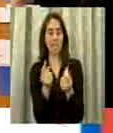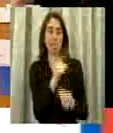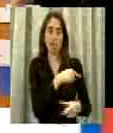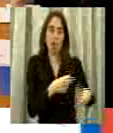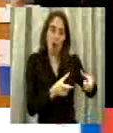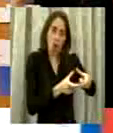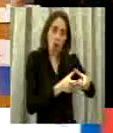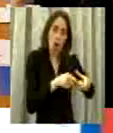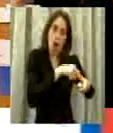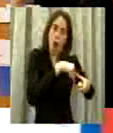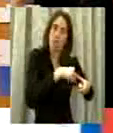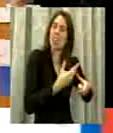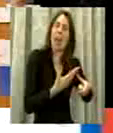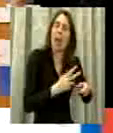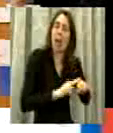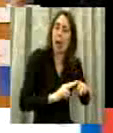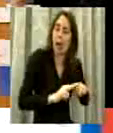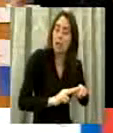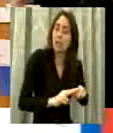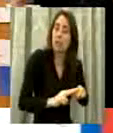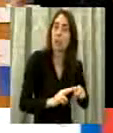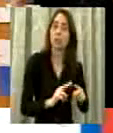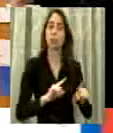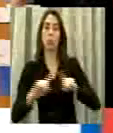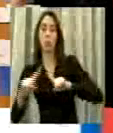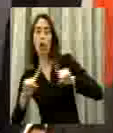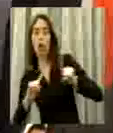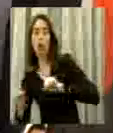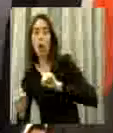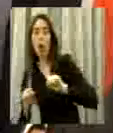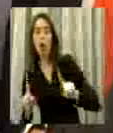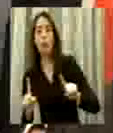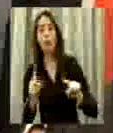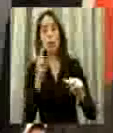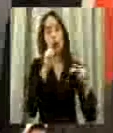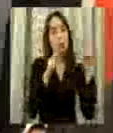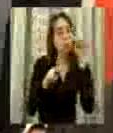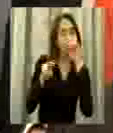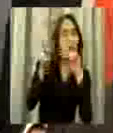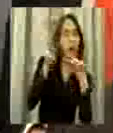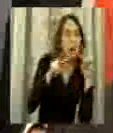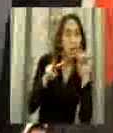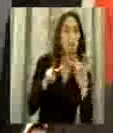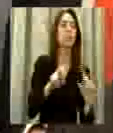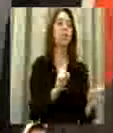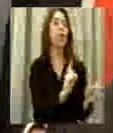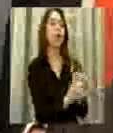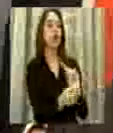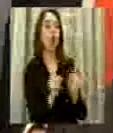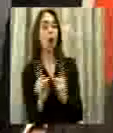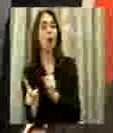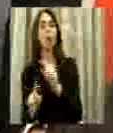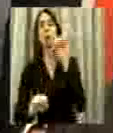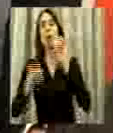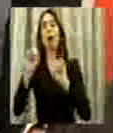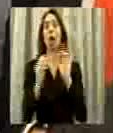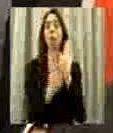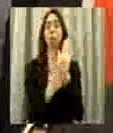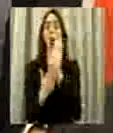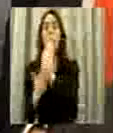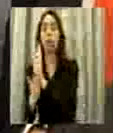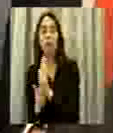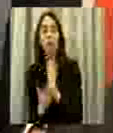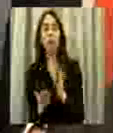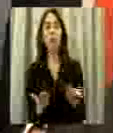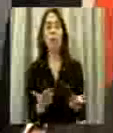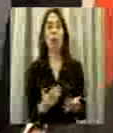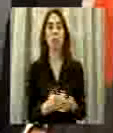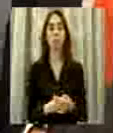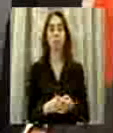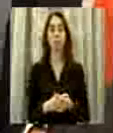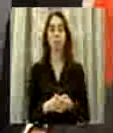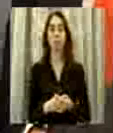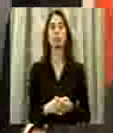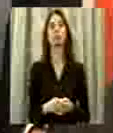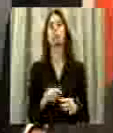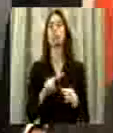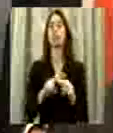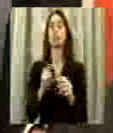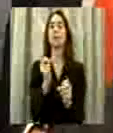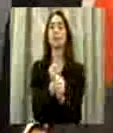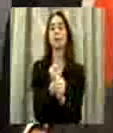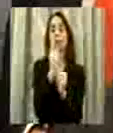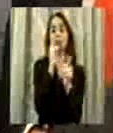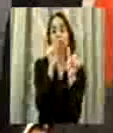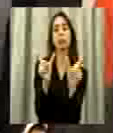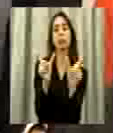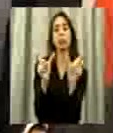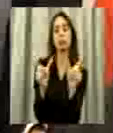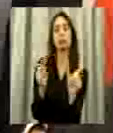Nosotros básicamente coordinamos el análisis, coordinamos las políticas y hacemos el trabajo de